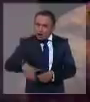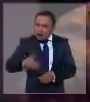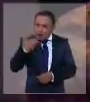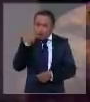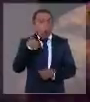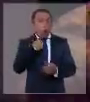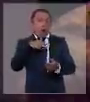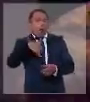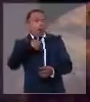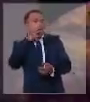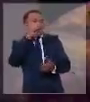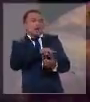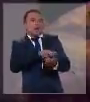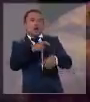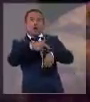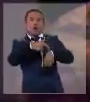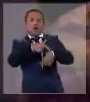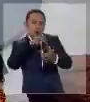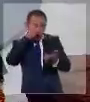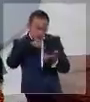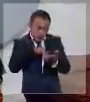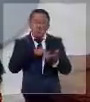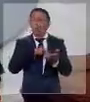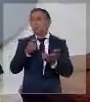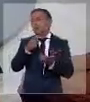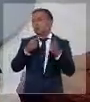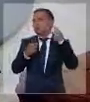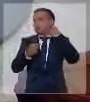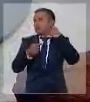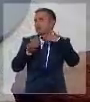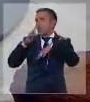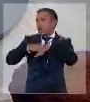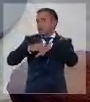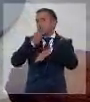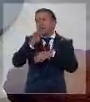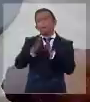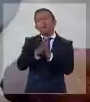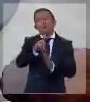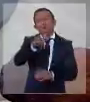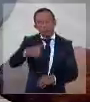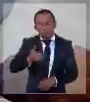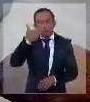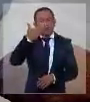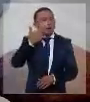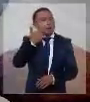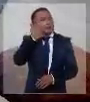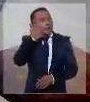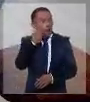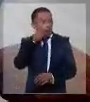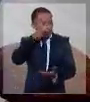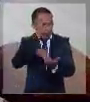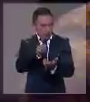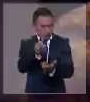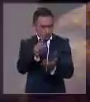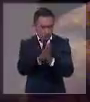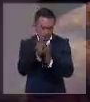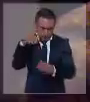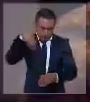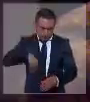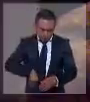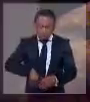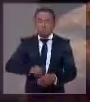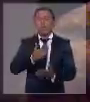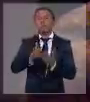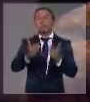celular. Bien. Entonces me piden que le diga que por favor no saque el celular. Seguimos con las preguntas. Voy con usted, candidato López Obrador. En tema de